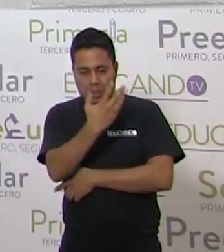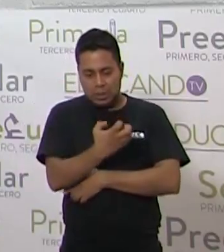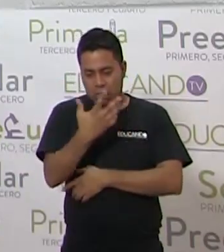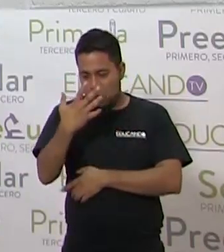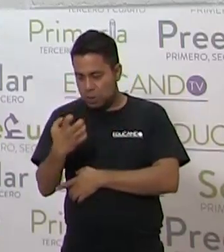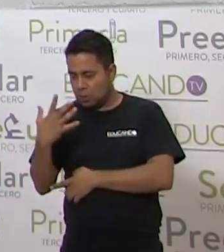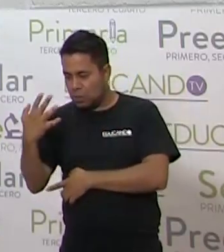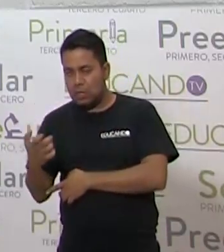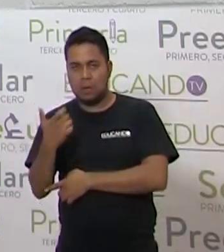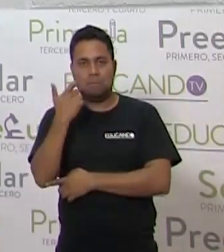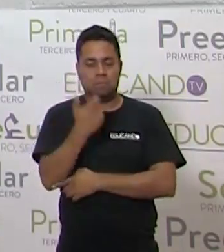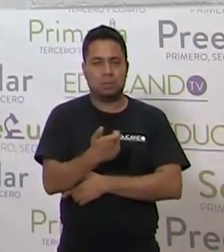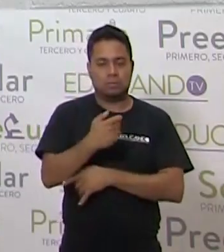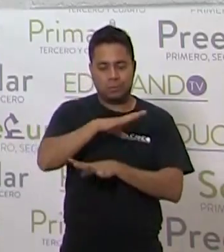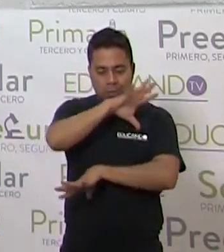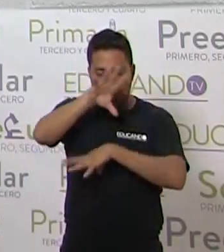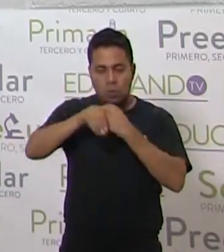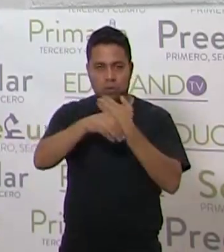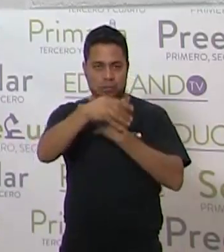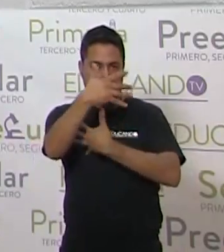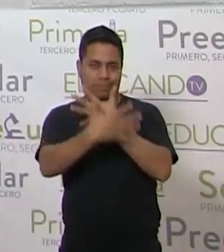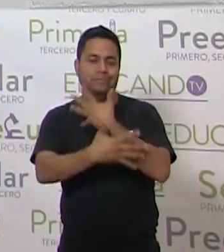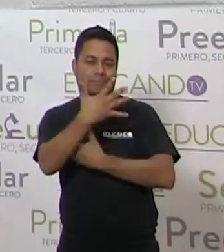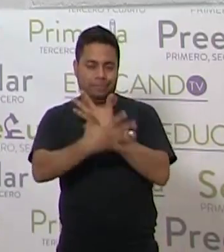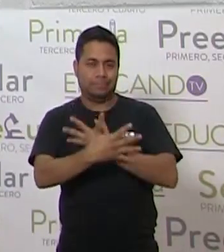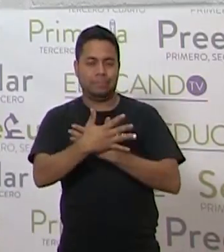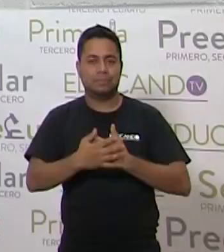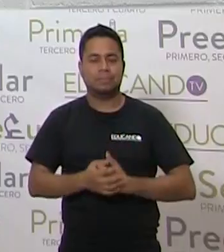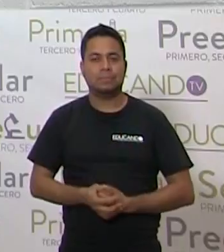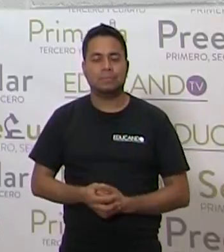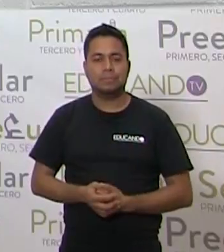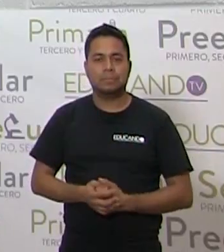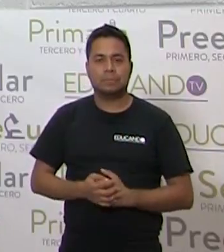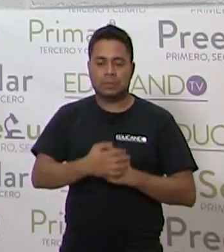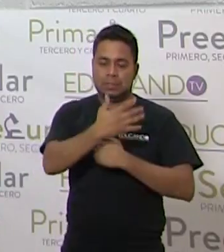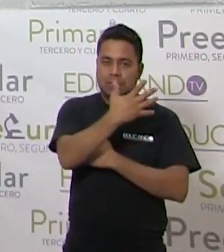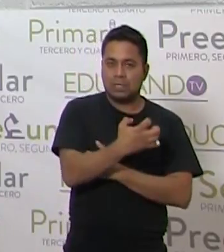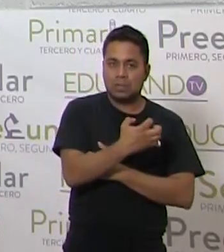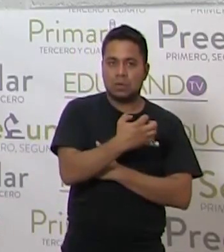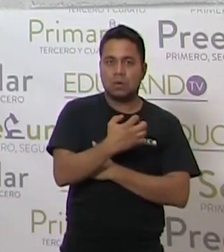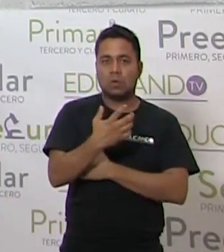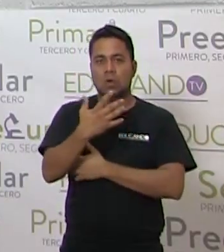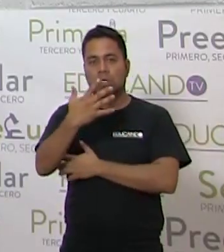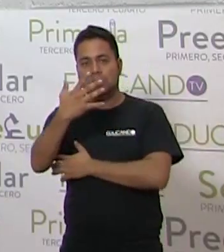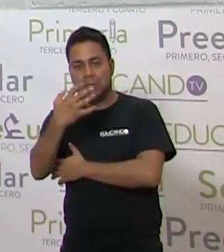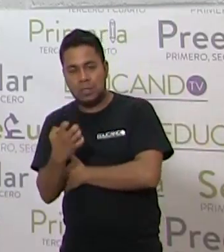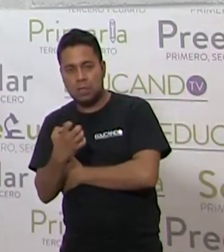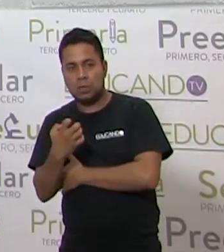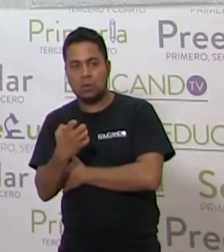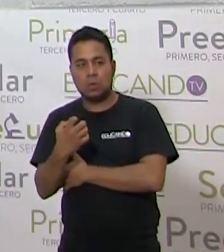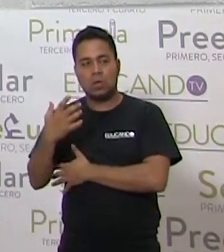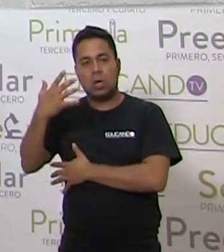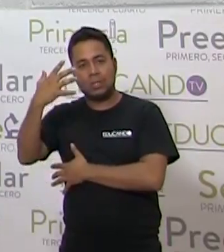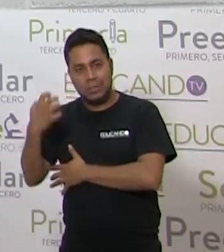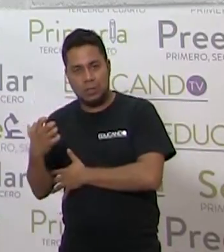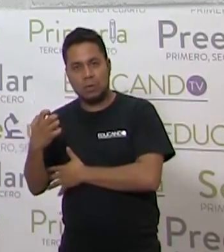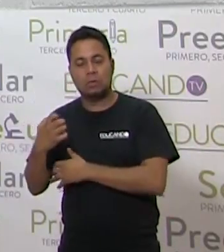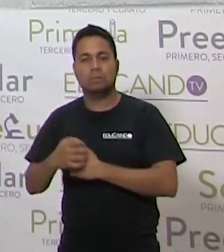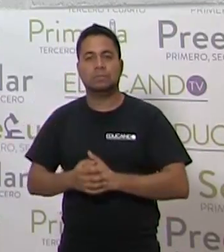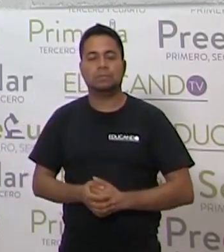pesos Tú tienes 15 entonces esta cuesta cinco 5 y